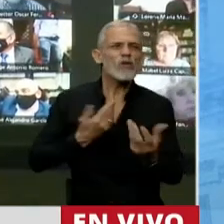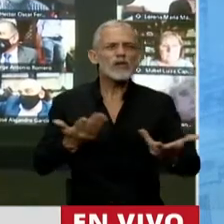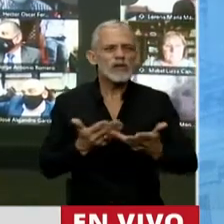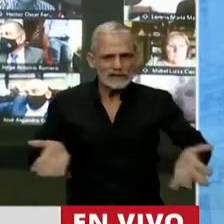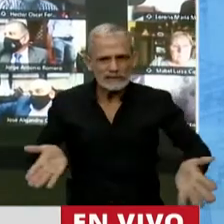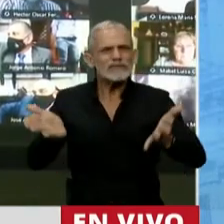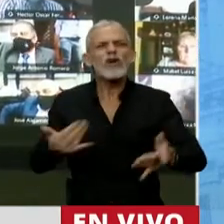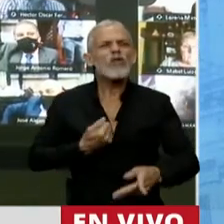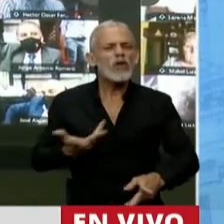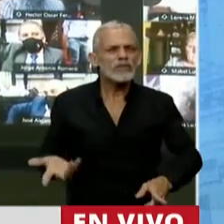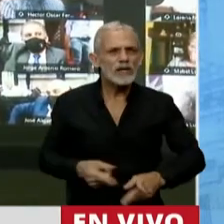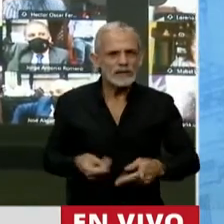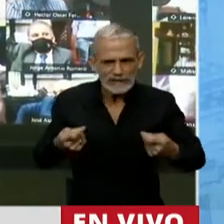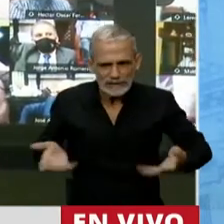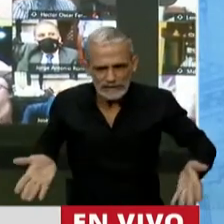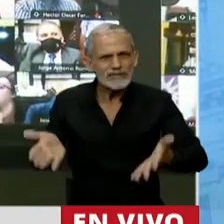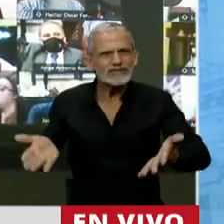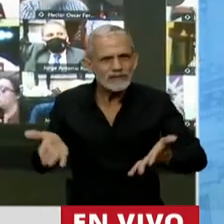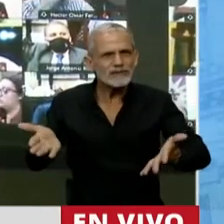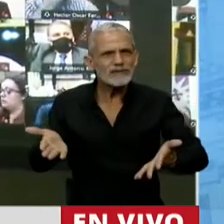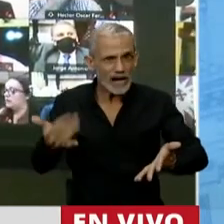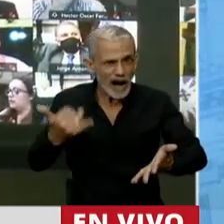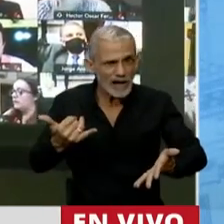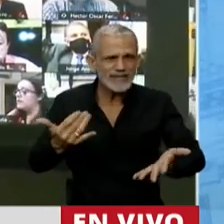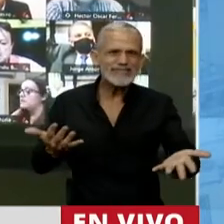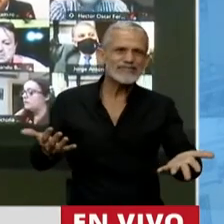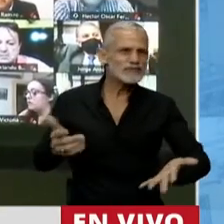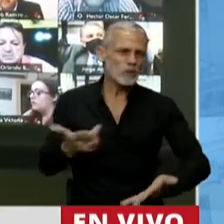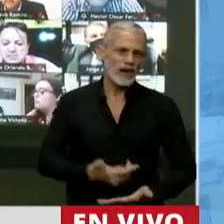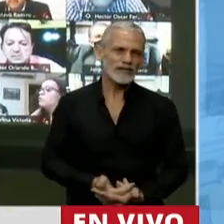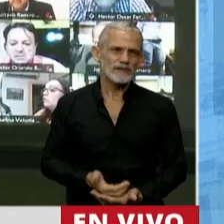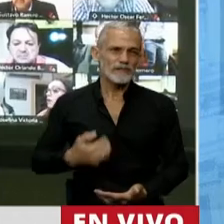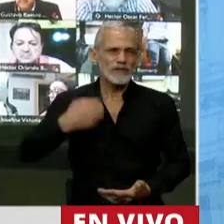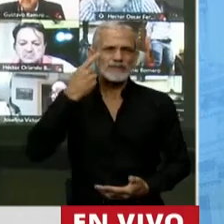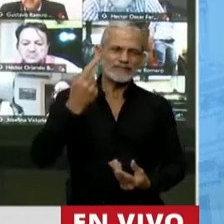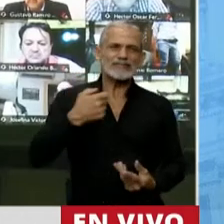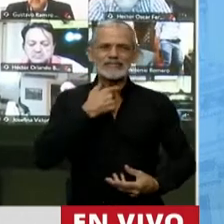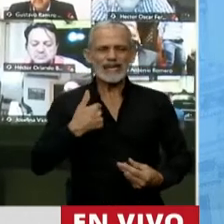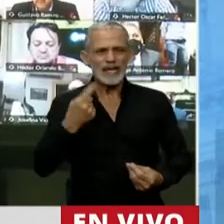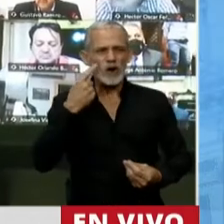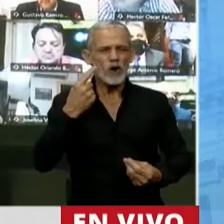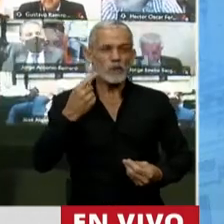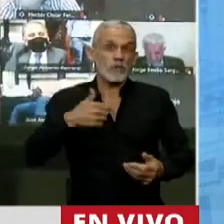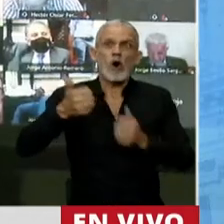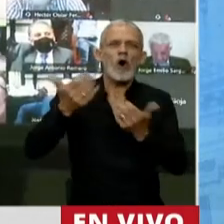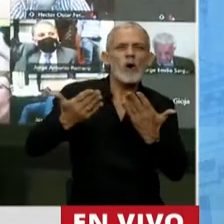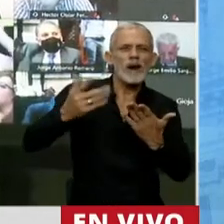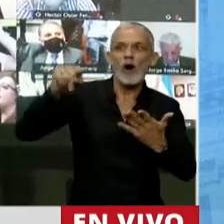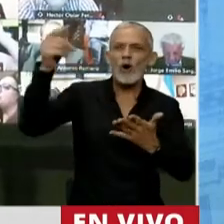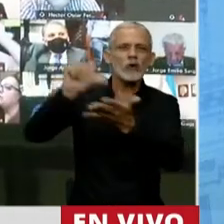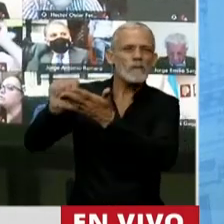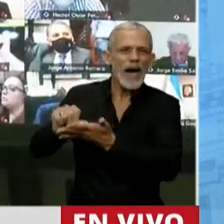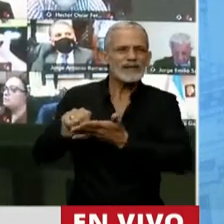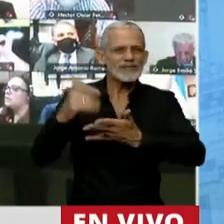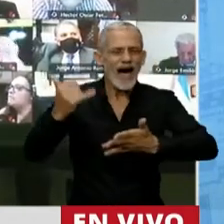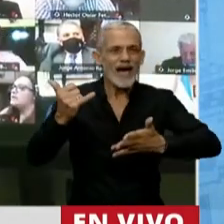los incentivos? ¿Dónde están los estímulos? Siempre trato de ver y compararme con otros países